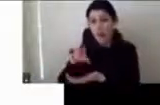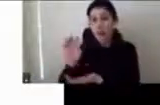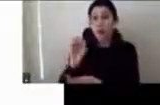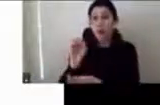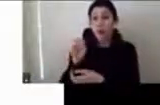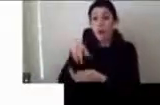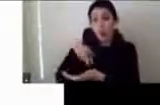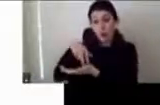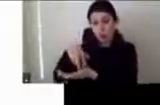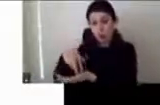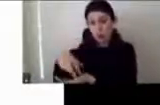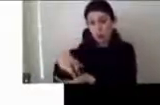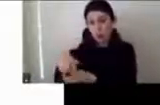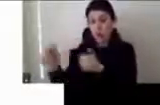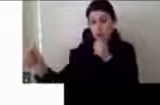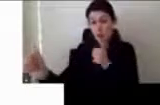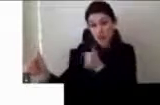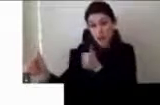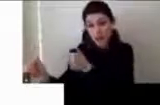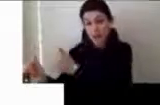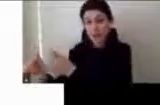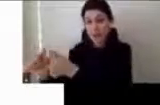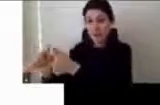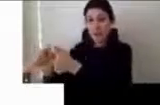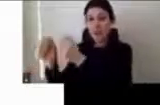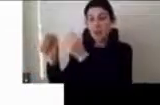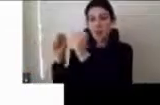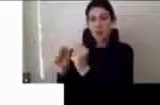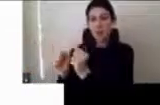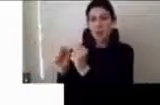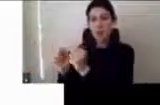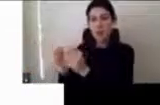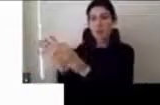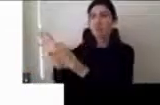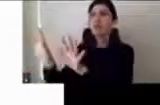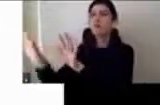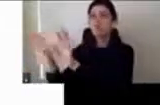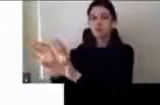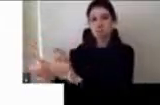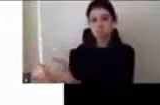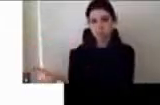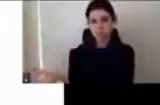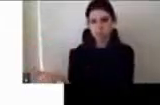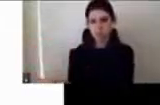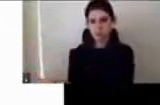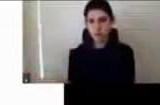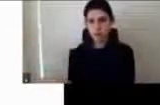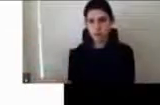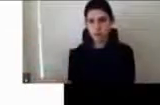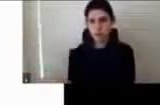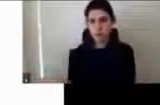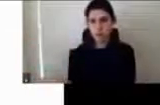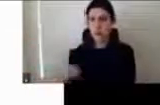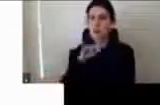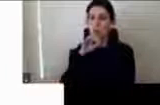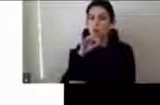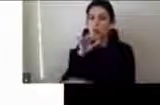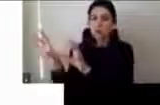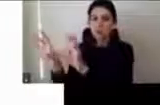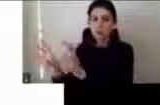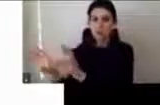cierto?, se acerque y pueda manipularlo. Fundamentalmente, en esta edad, es